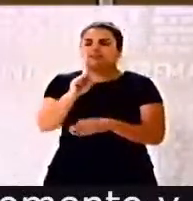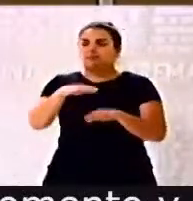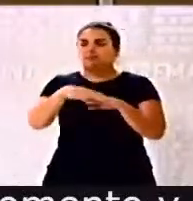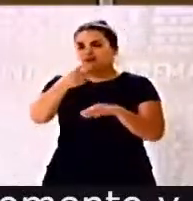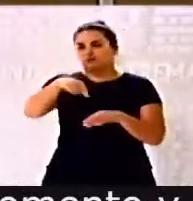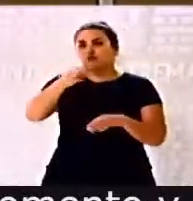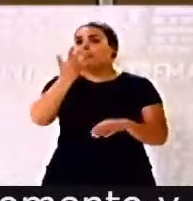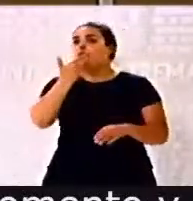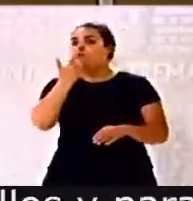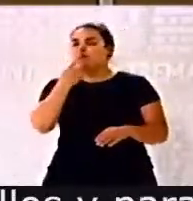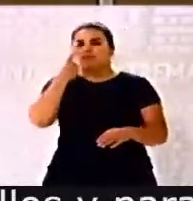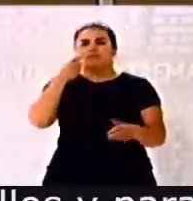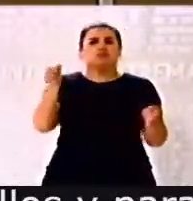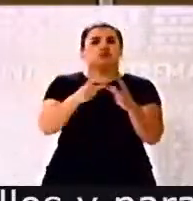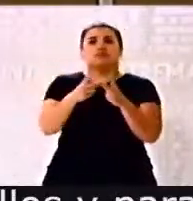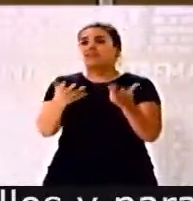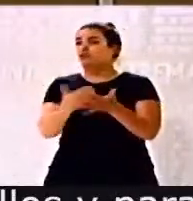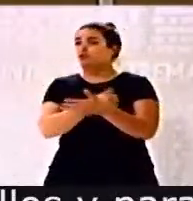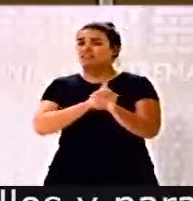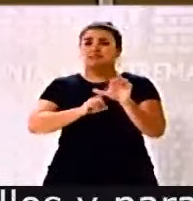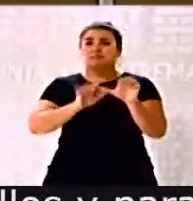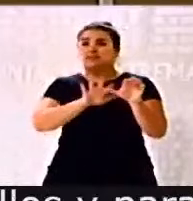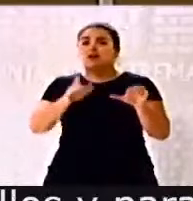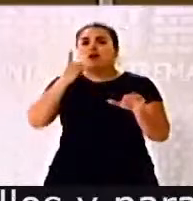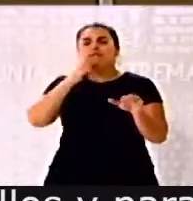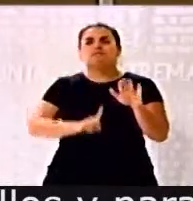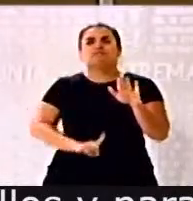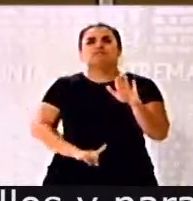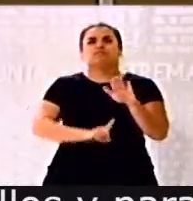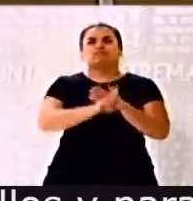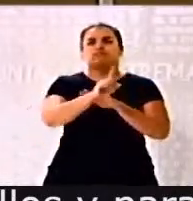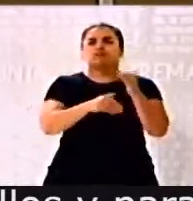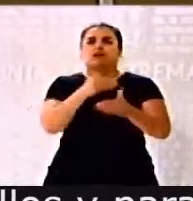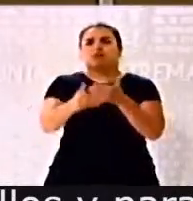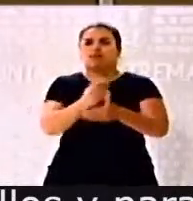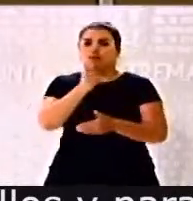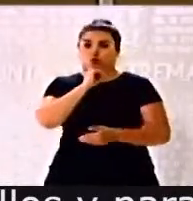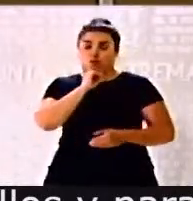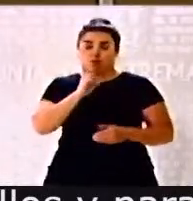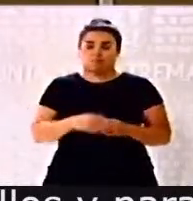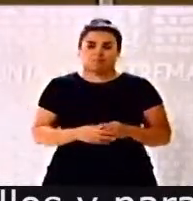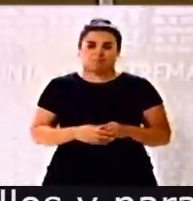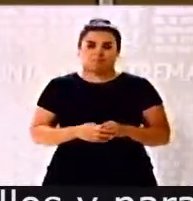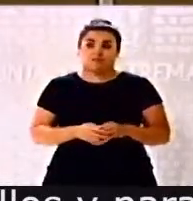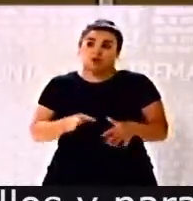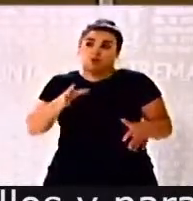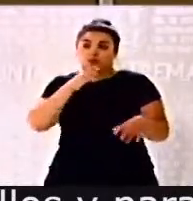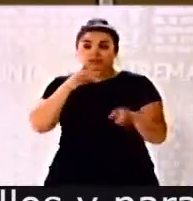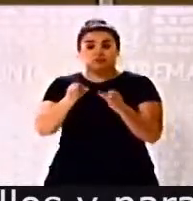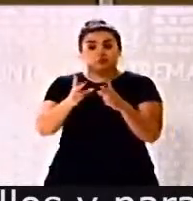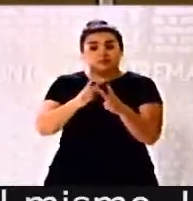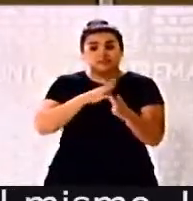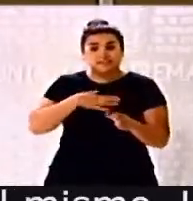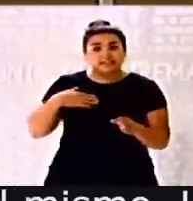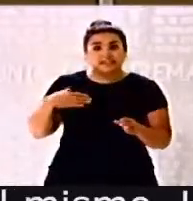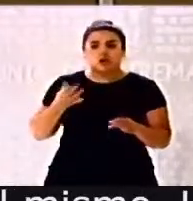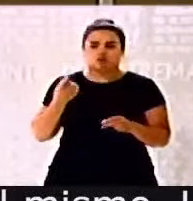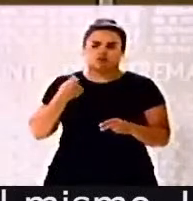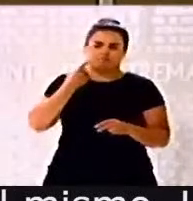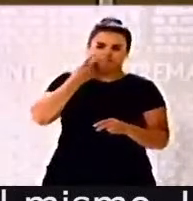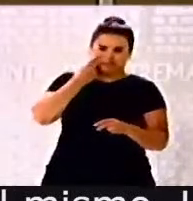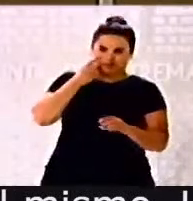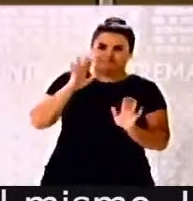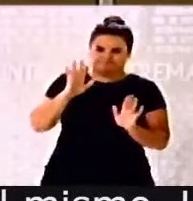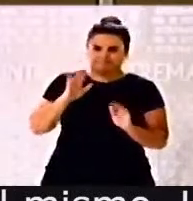conozca toda la sociedad extremeña la evolución del mismo. Porque lo que la sociedad quiere, al menos lo que percibimos